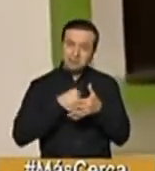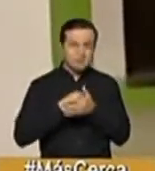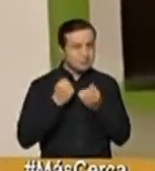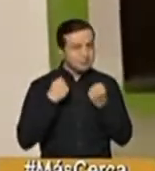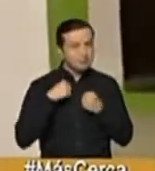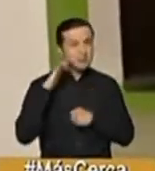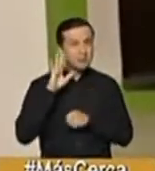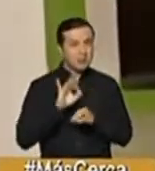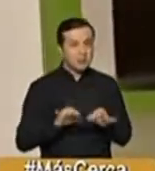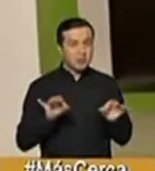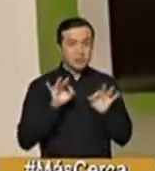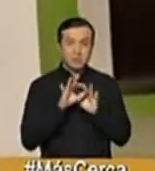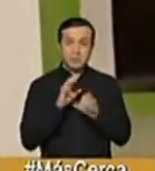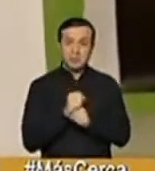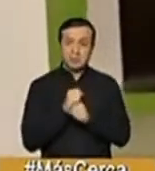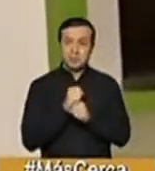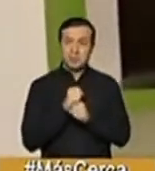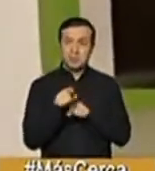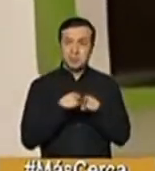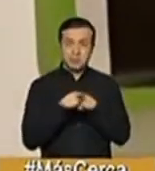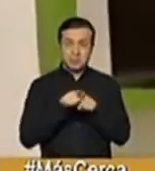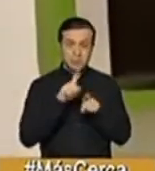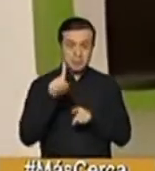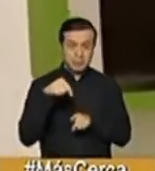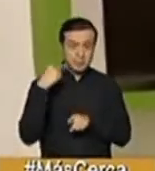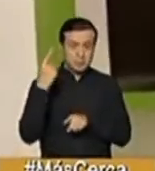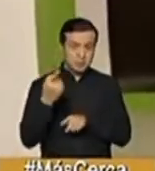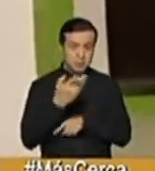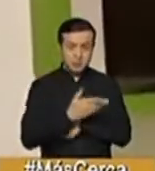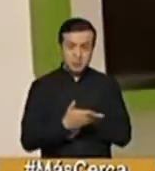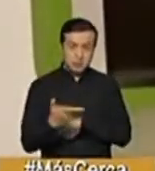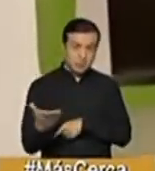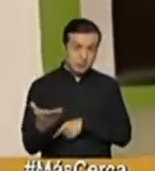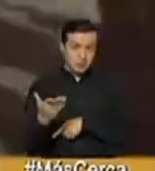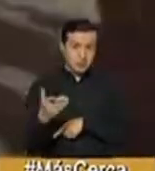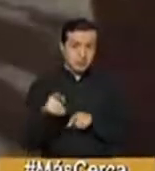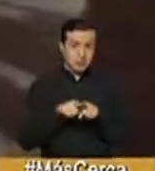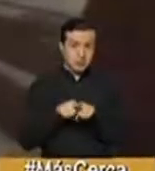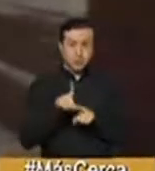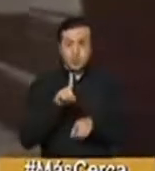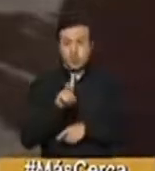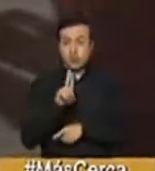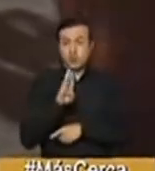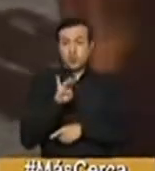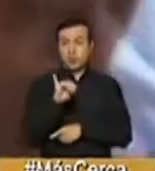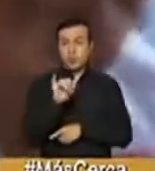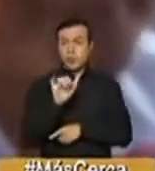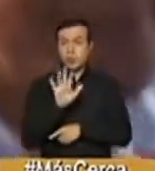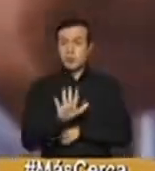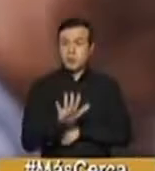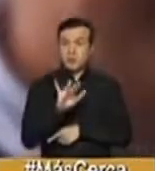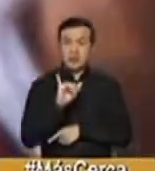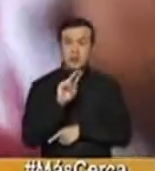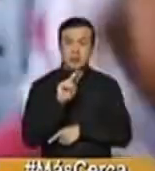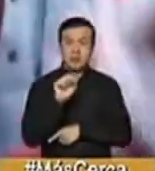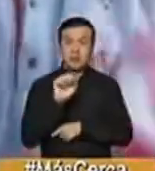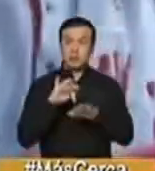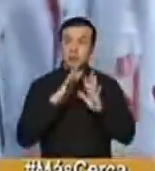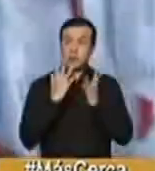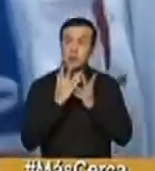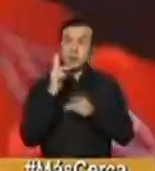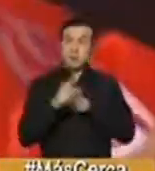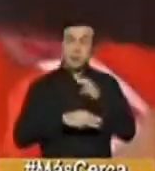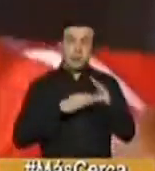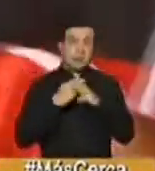con más fuerza para los juegos que vienen, que son los juegos de Dubái. Los INAS Global Games son el evento deportivo